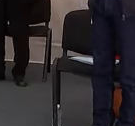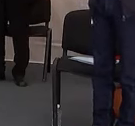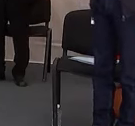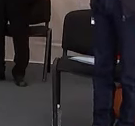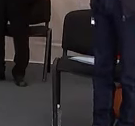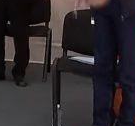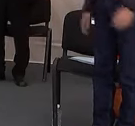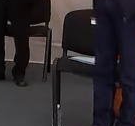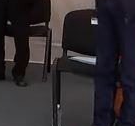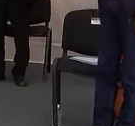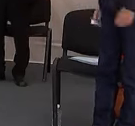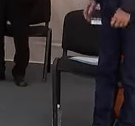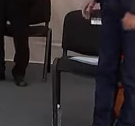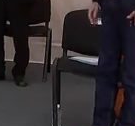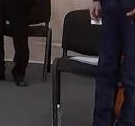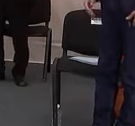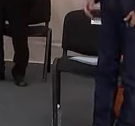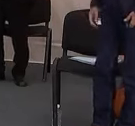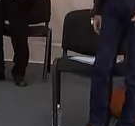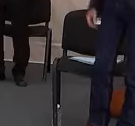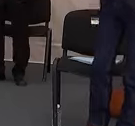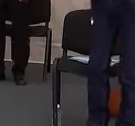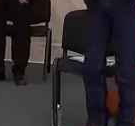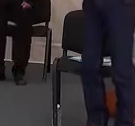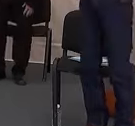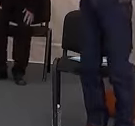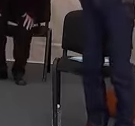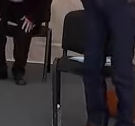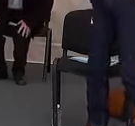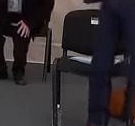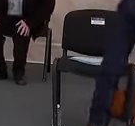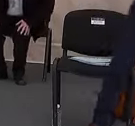Sean tan amables de ocupar sus lugares.